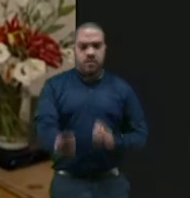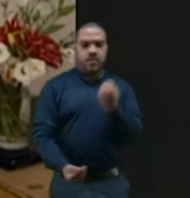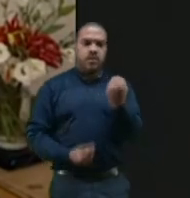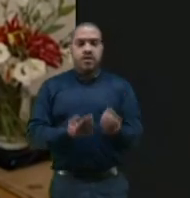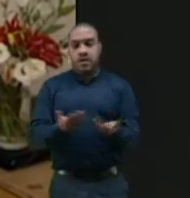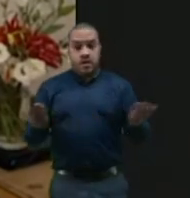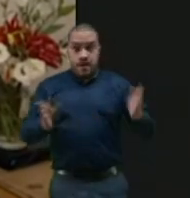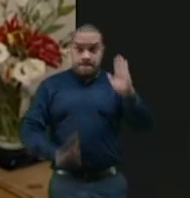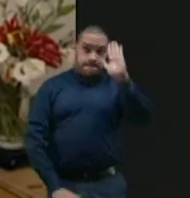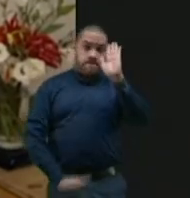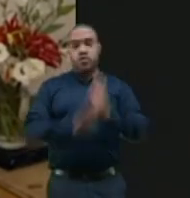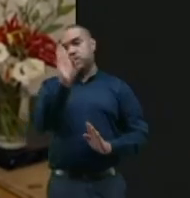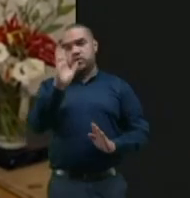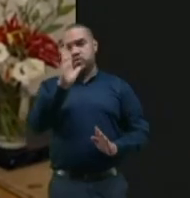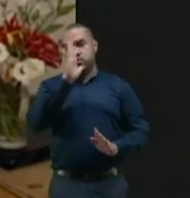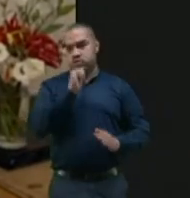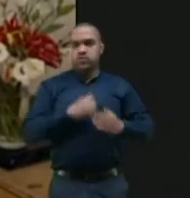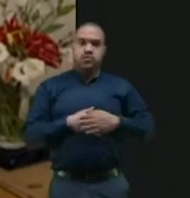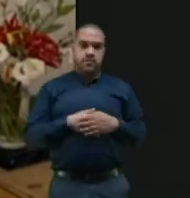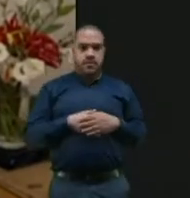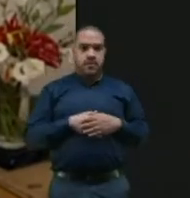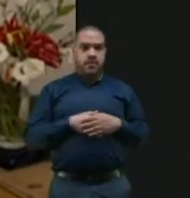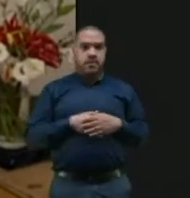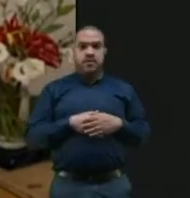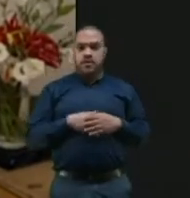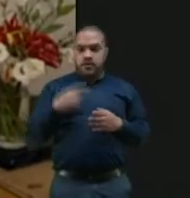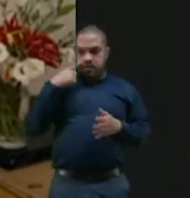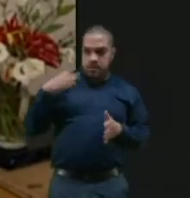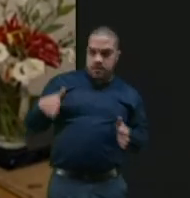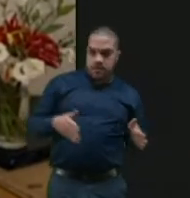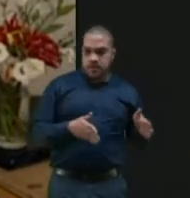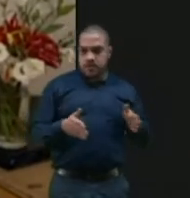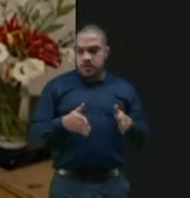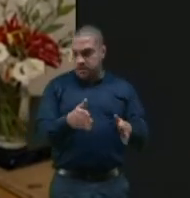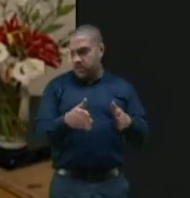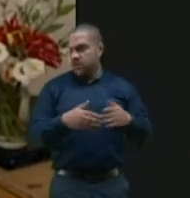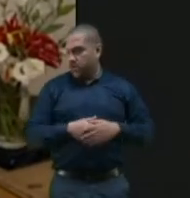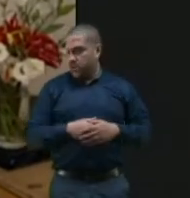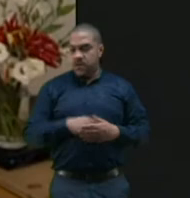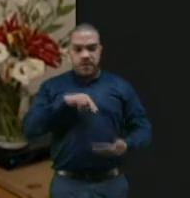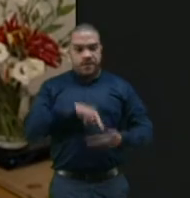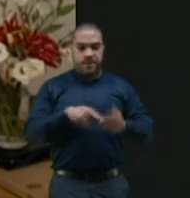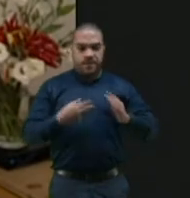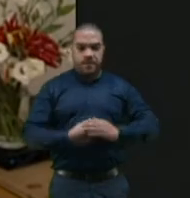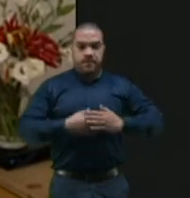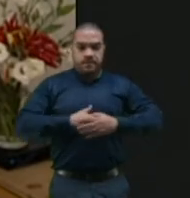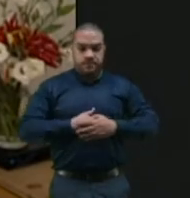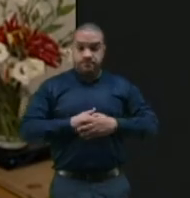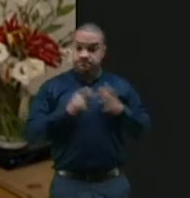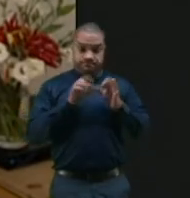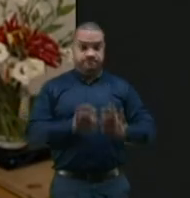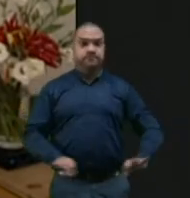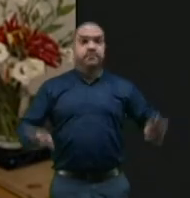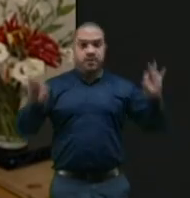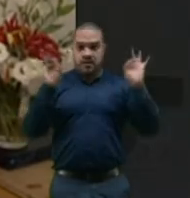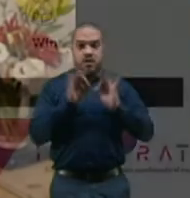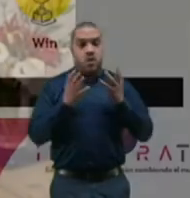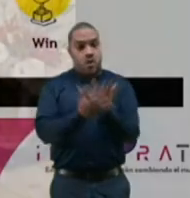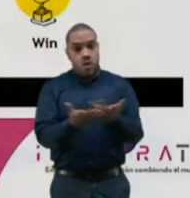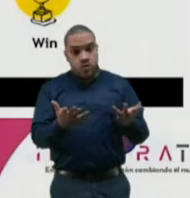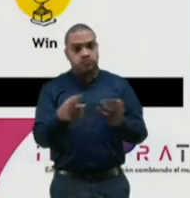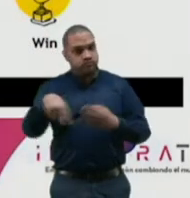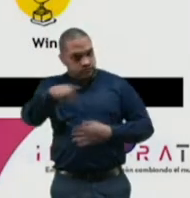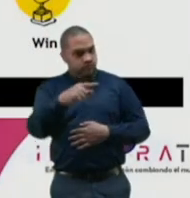progreso. Ahora, el camino como tal, lo más importante, las cosas que tienen que tener